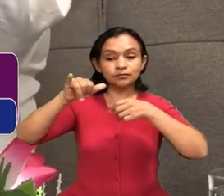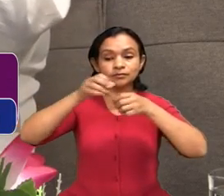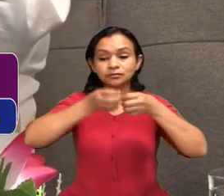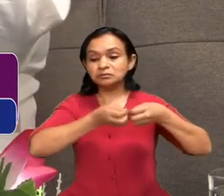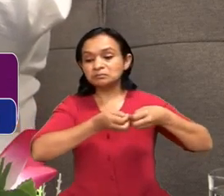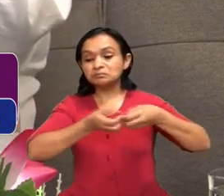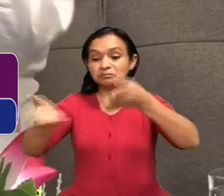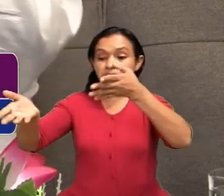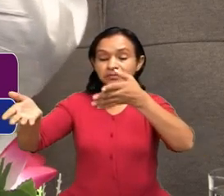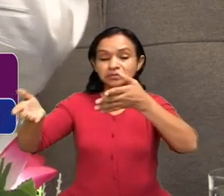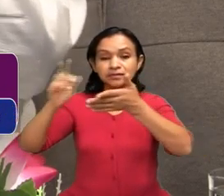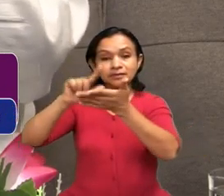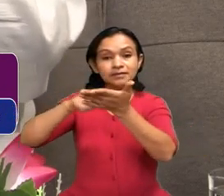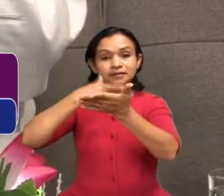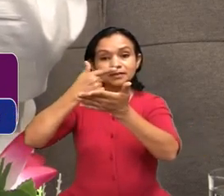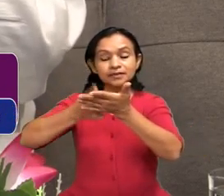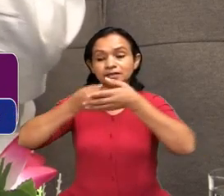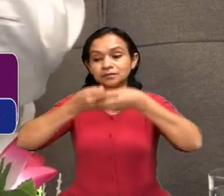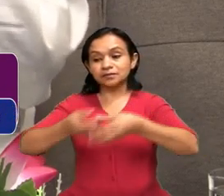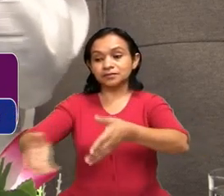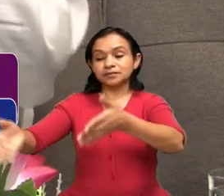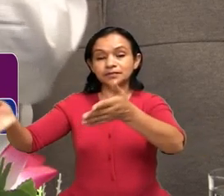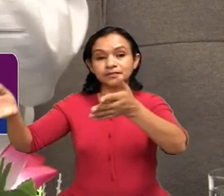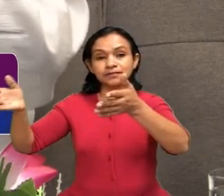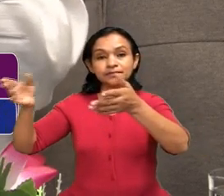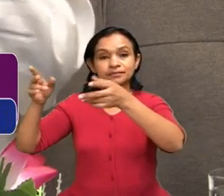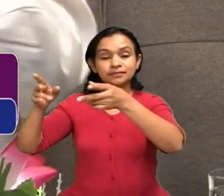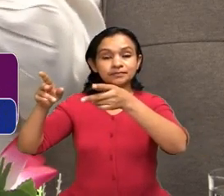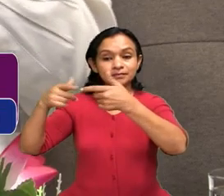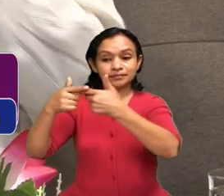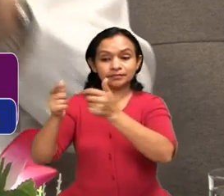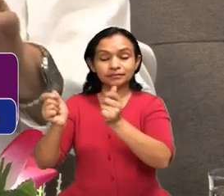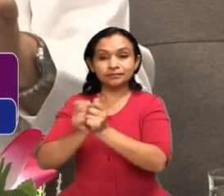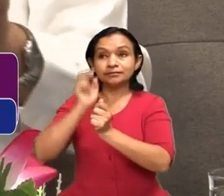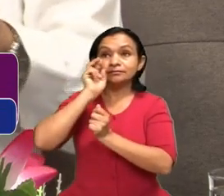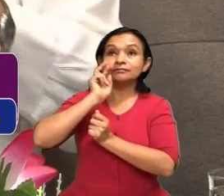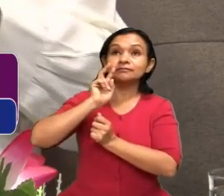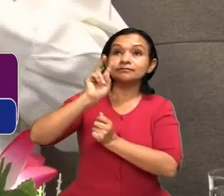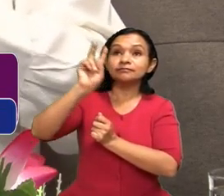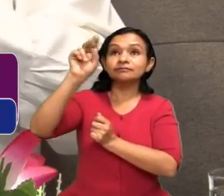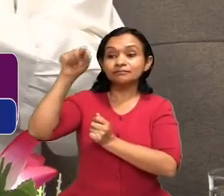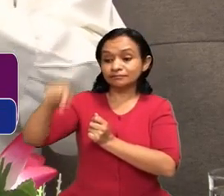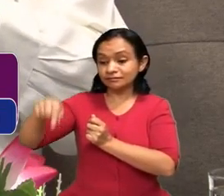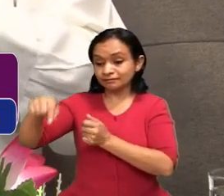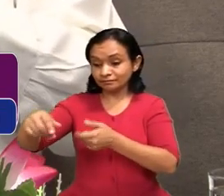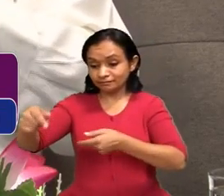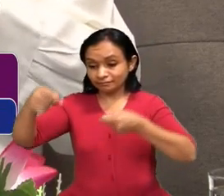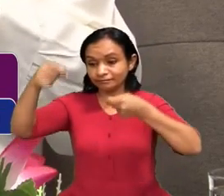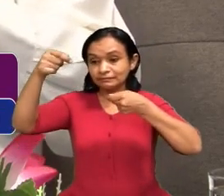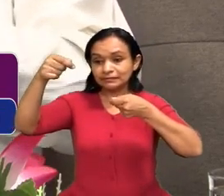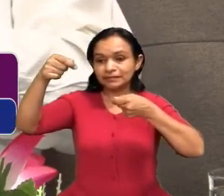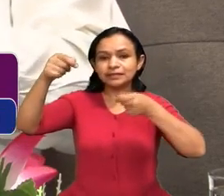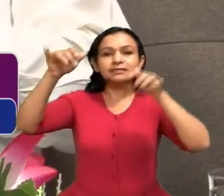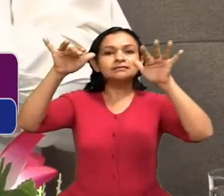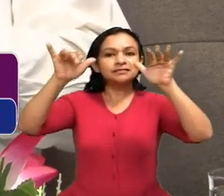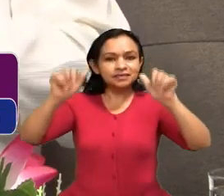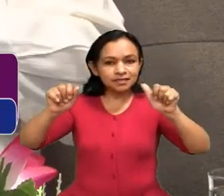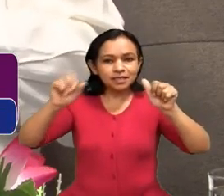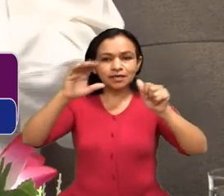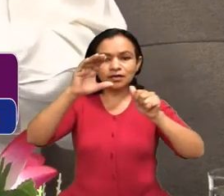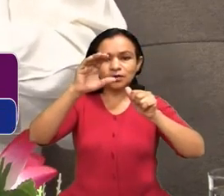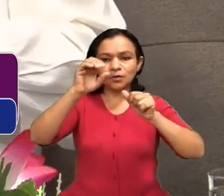paquete de gacetas para que los cooperados vieran que ahí estaba la obra conformada,